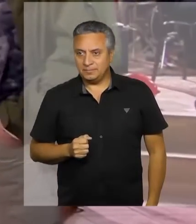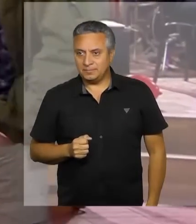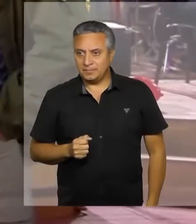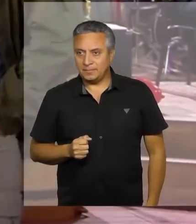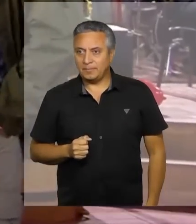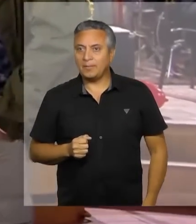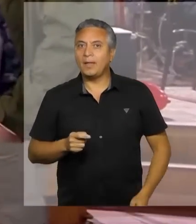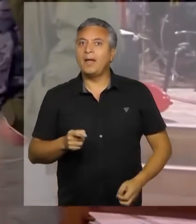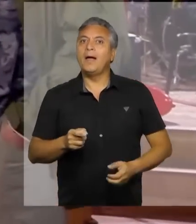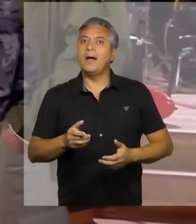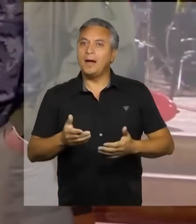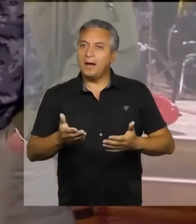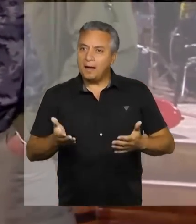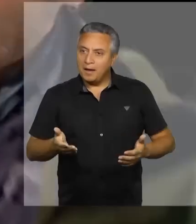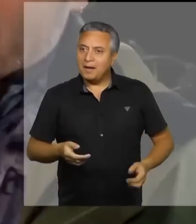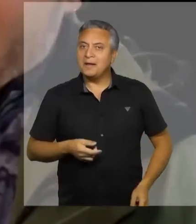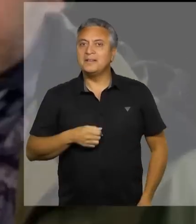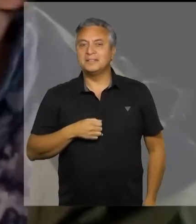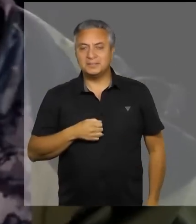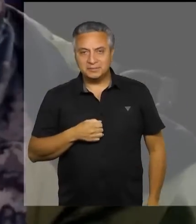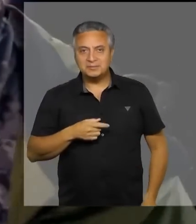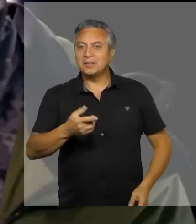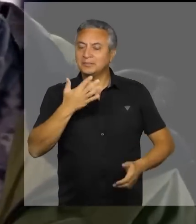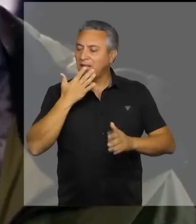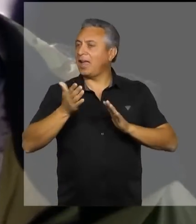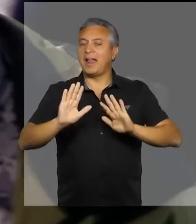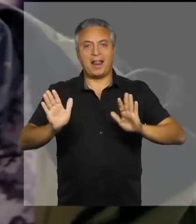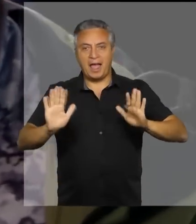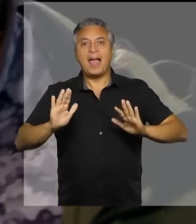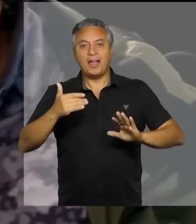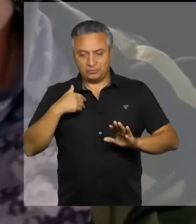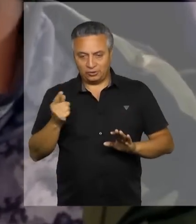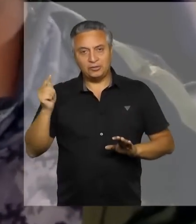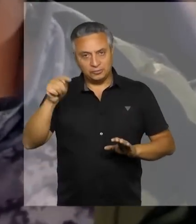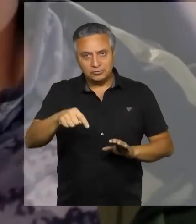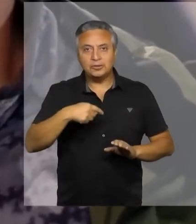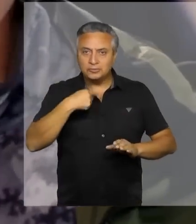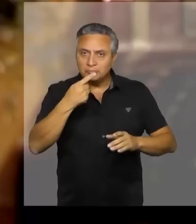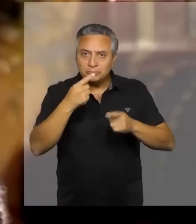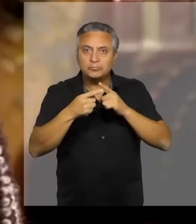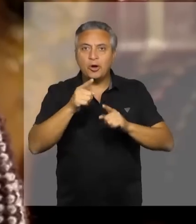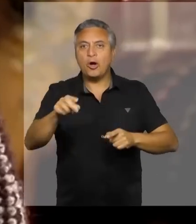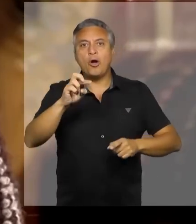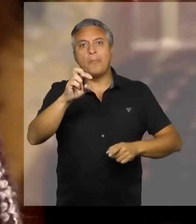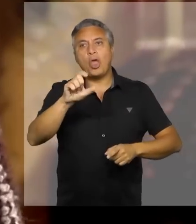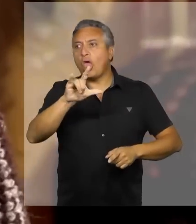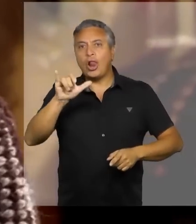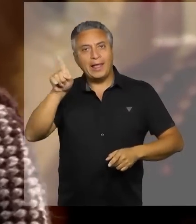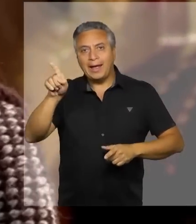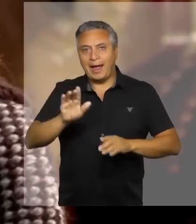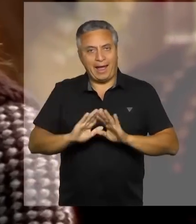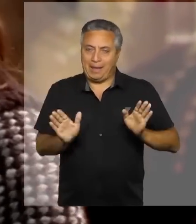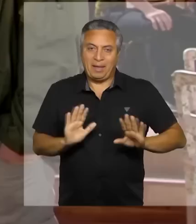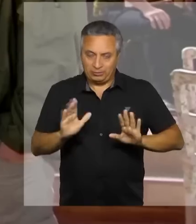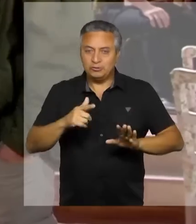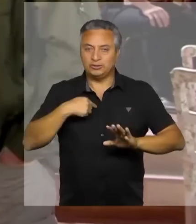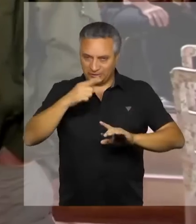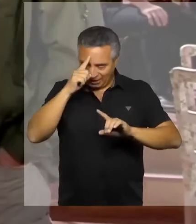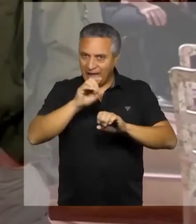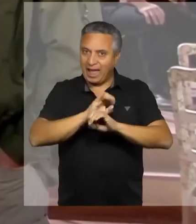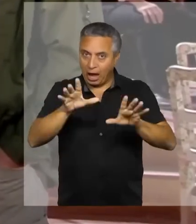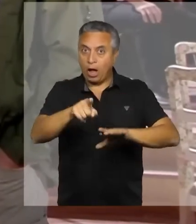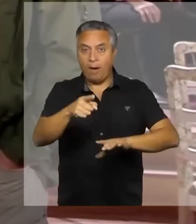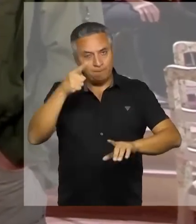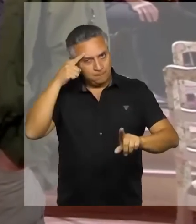Linda. ¿Qué? No, nada. Si yo venía a hablar contigo por lo que pasó en el poli, pero da lo mismo. Si ya lo tengo clarísimo. Te gusta el